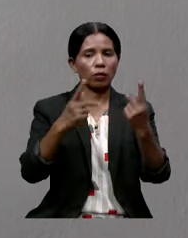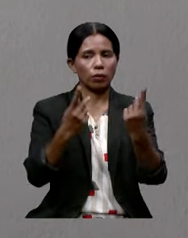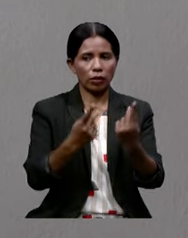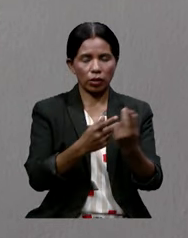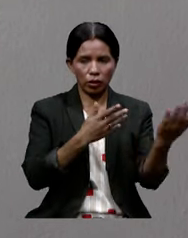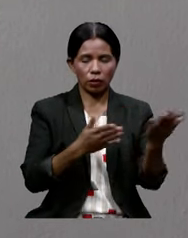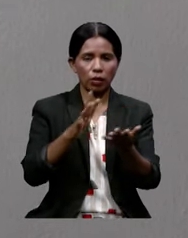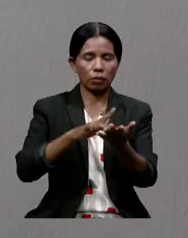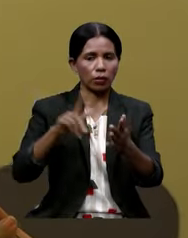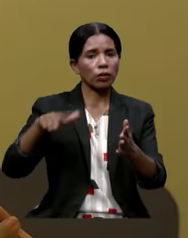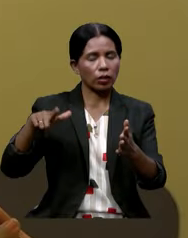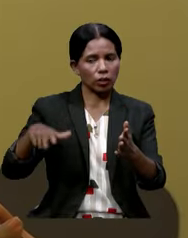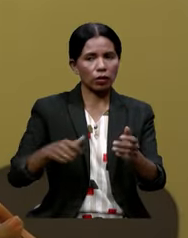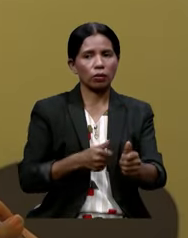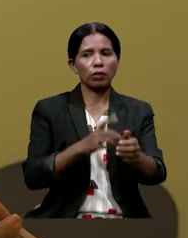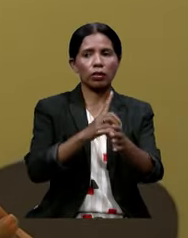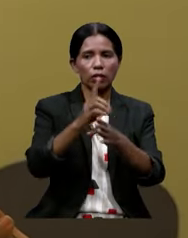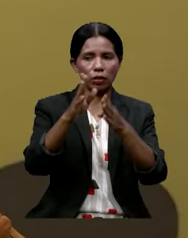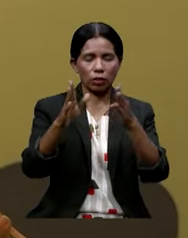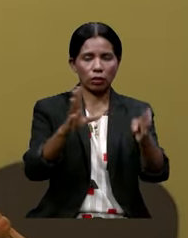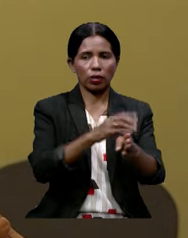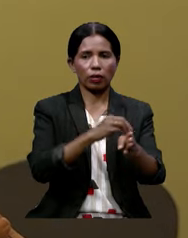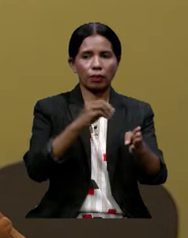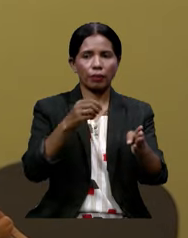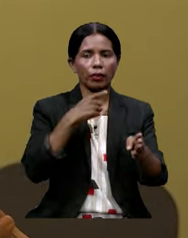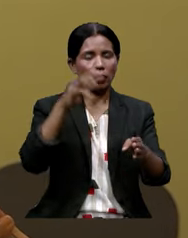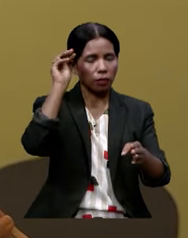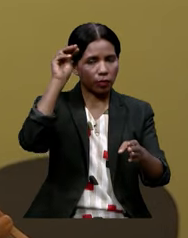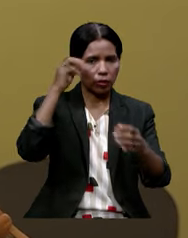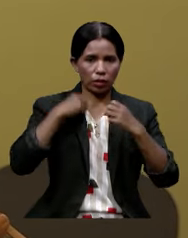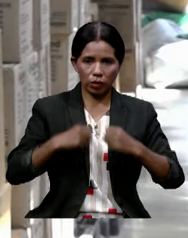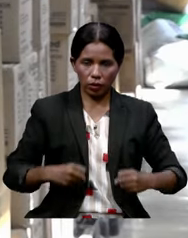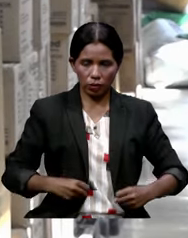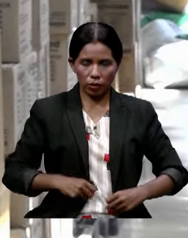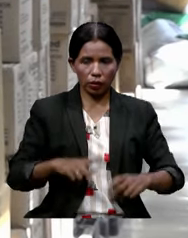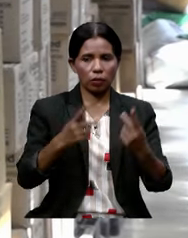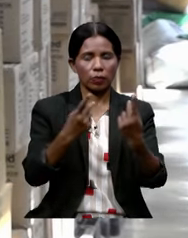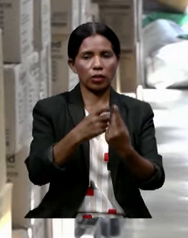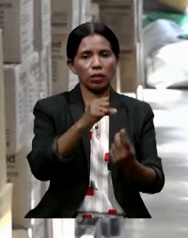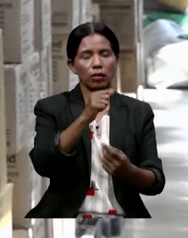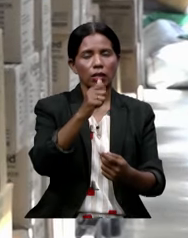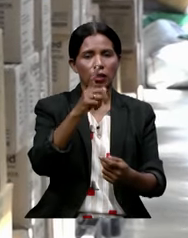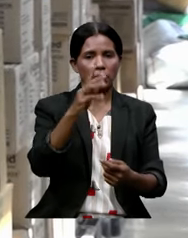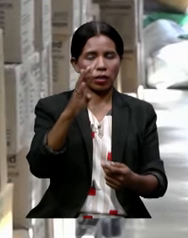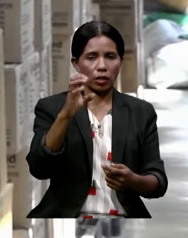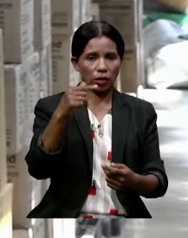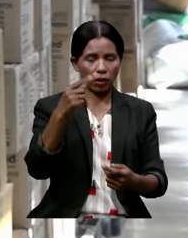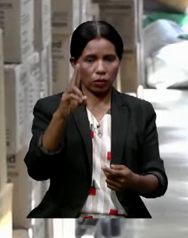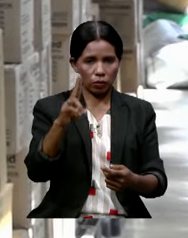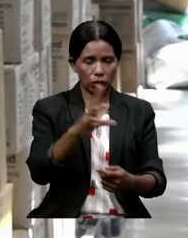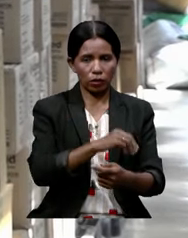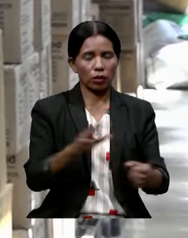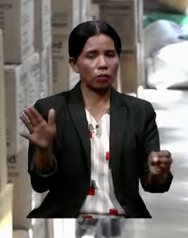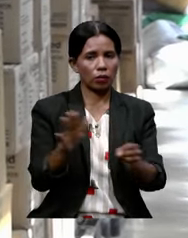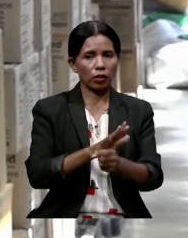may moruk tarde. Director Nasional Farmasia no Produto Medico, Ministerio Saúde, kompanya Salimago se kompleta ay moruk kirak nebe